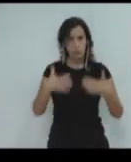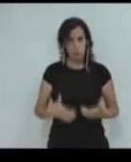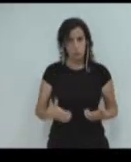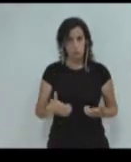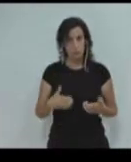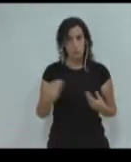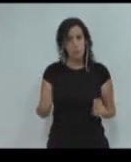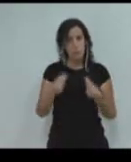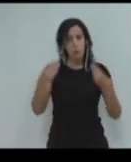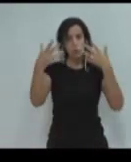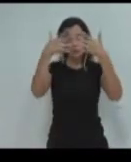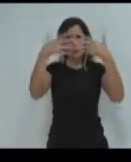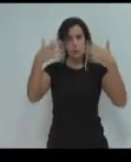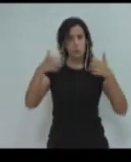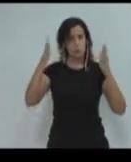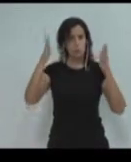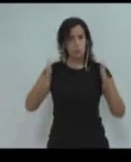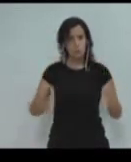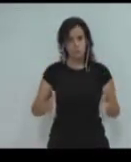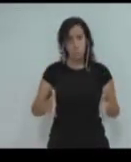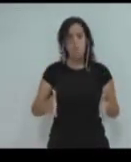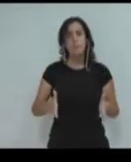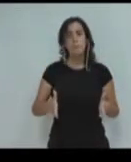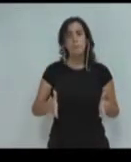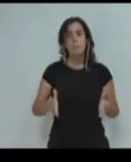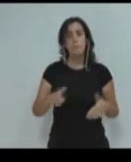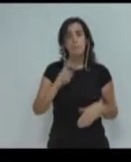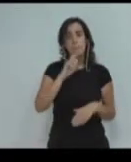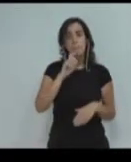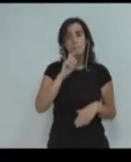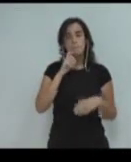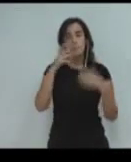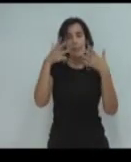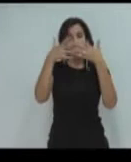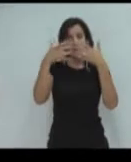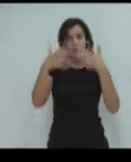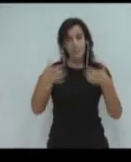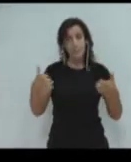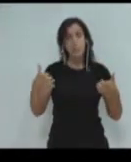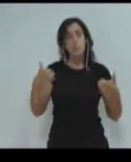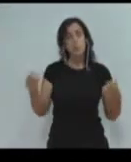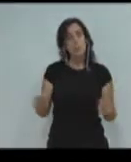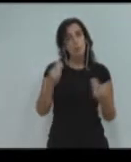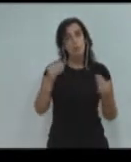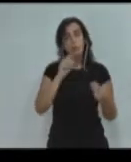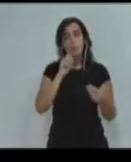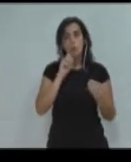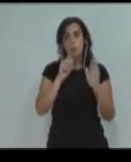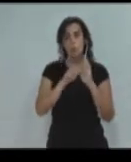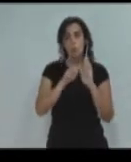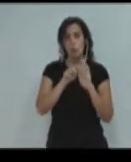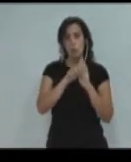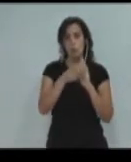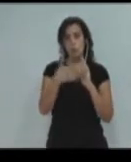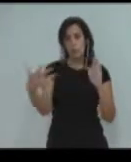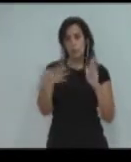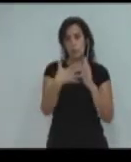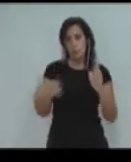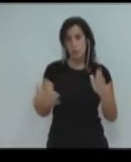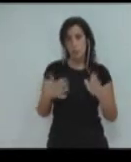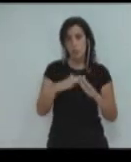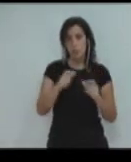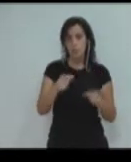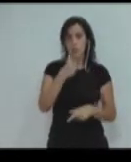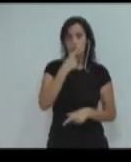textos en bloques. Si hay que justificar el texto, es mejor justificarlo hacia la izquierda, ello facilitará la lectura, tanto